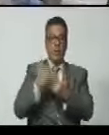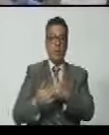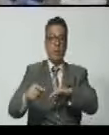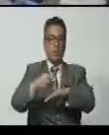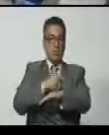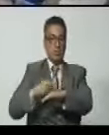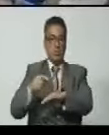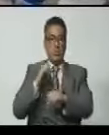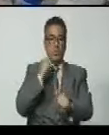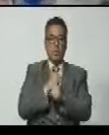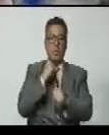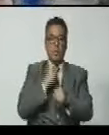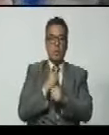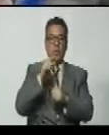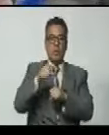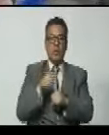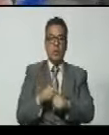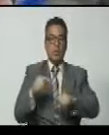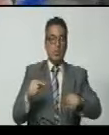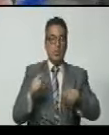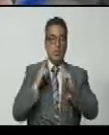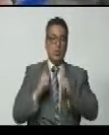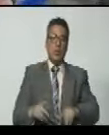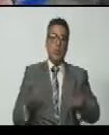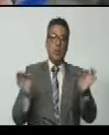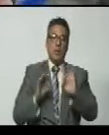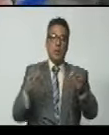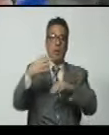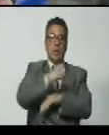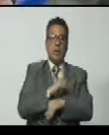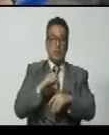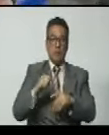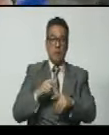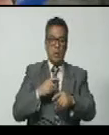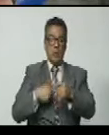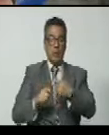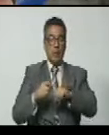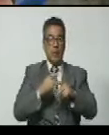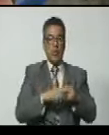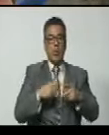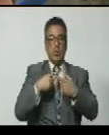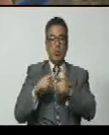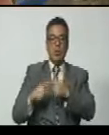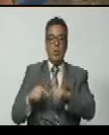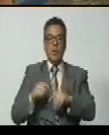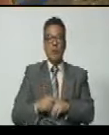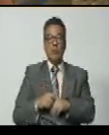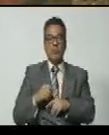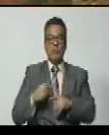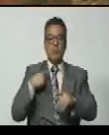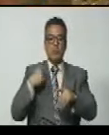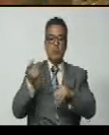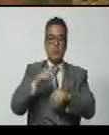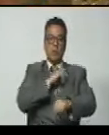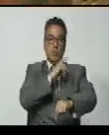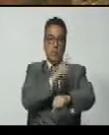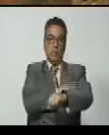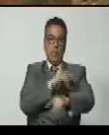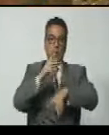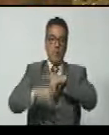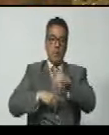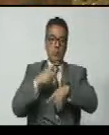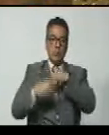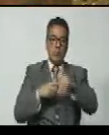gobierno donde trabajamos incansablemente por alcanzar la transversalización de género en la gestión. Somos la mayor fuerza